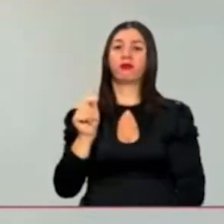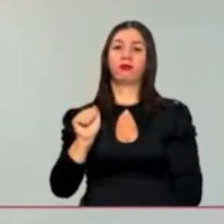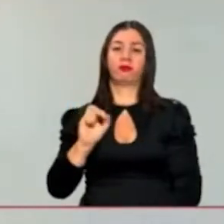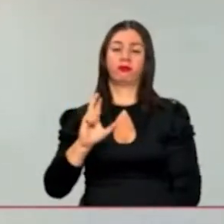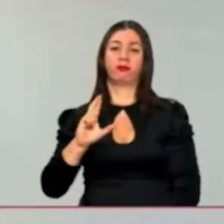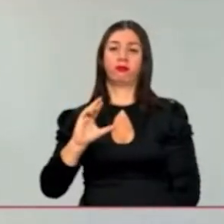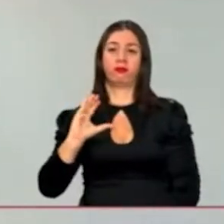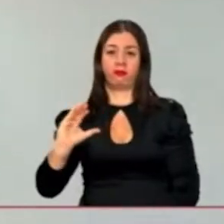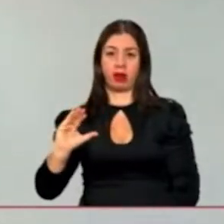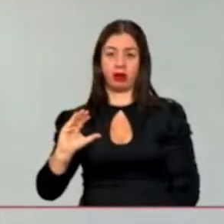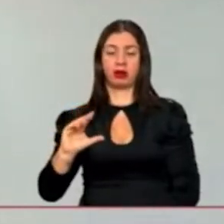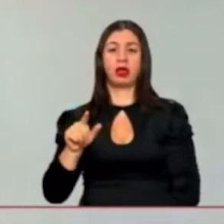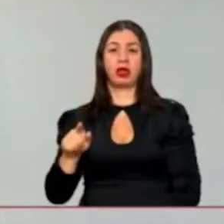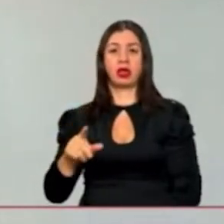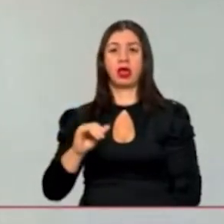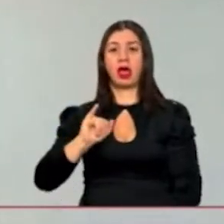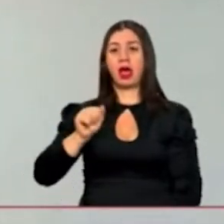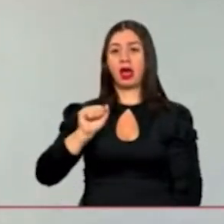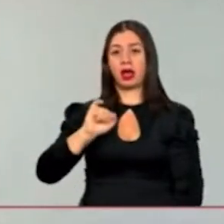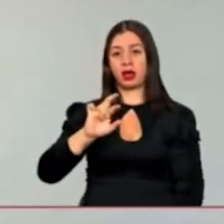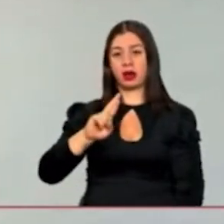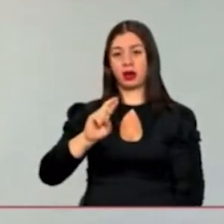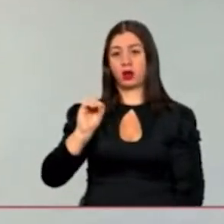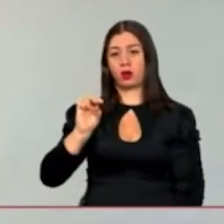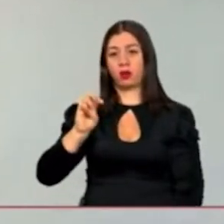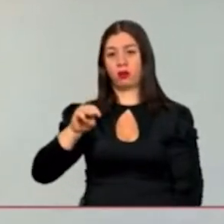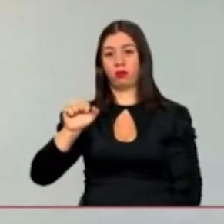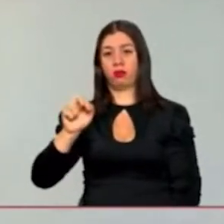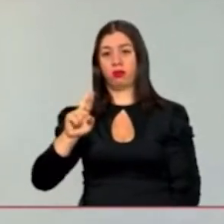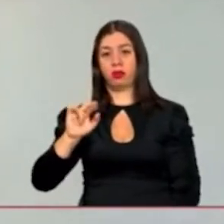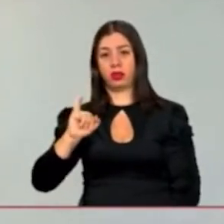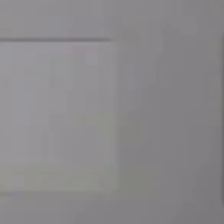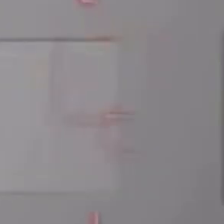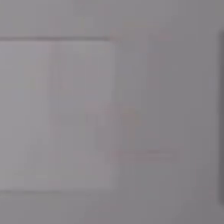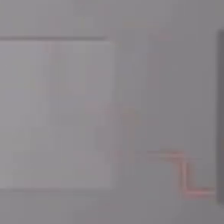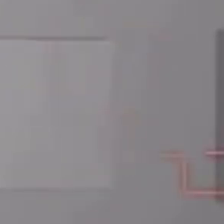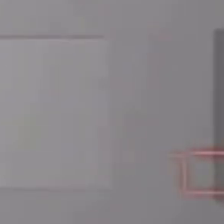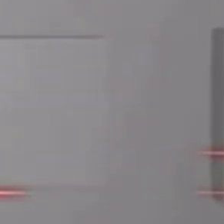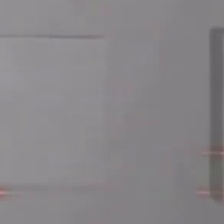Dagoberto Ramos, la Jaime Martínez y la compañía Milton Hernández del ELN.